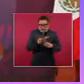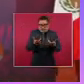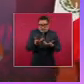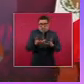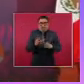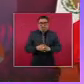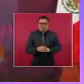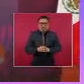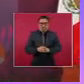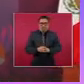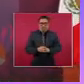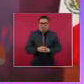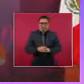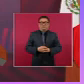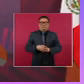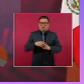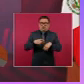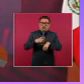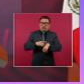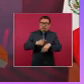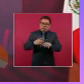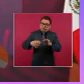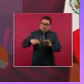que lleguen, que estén a tiempo,